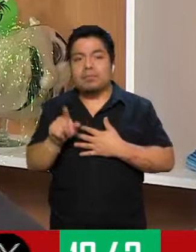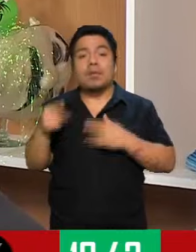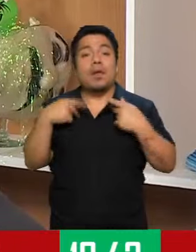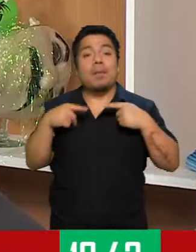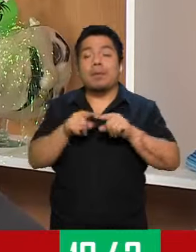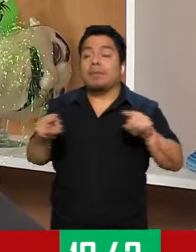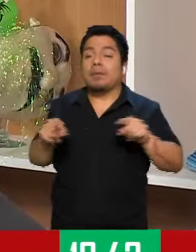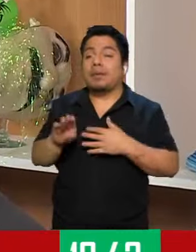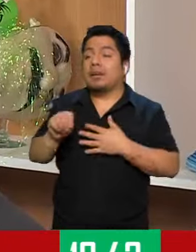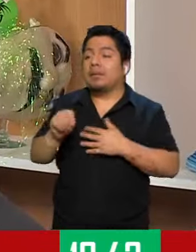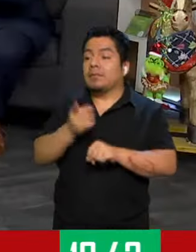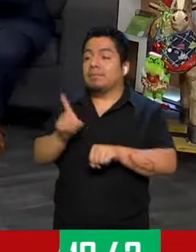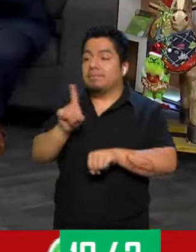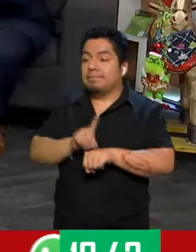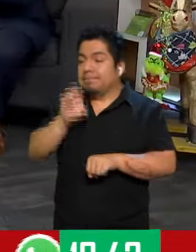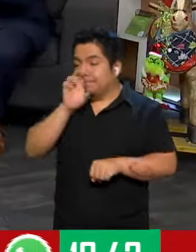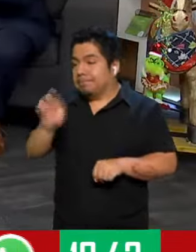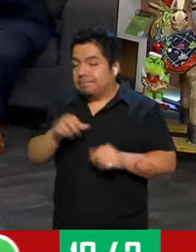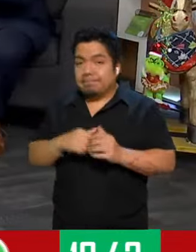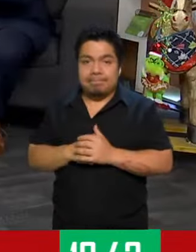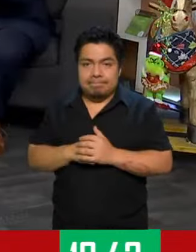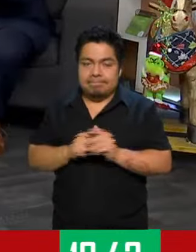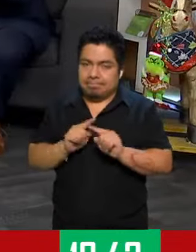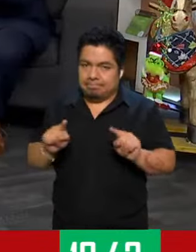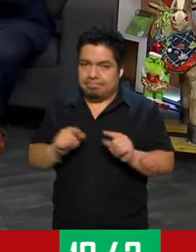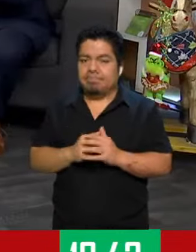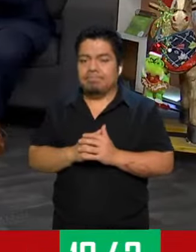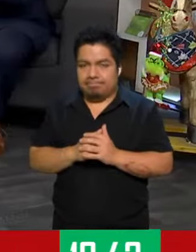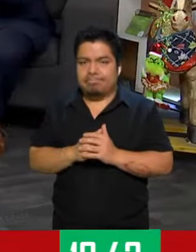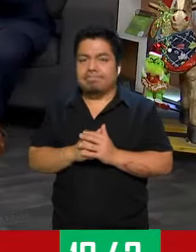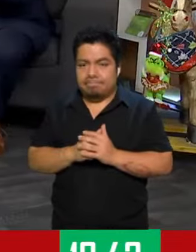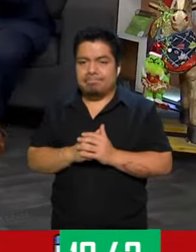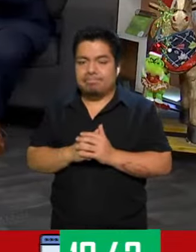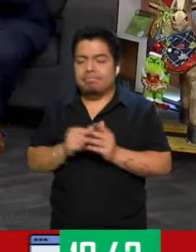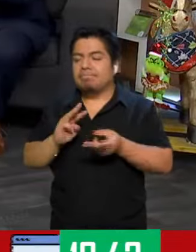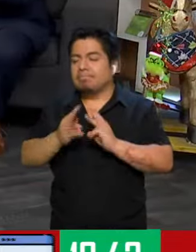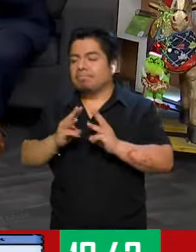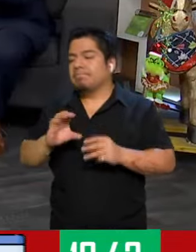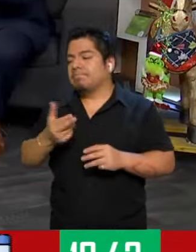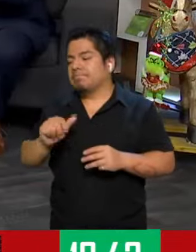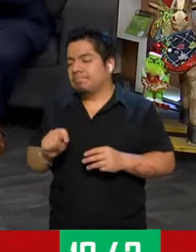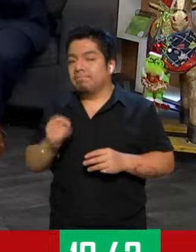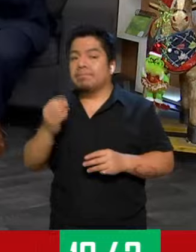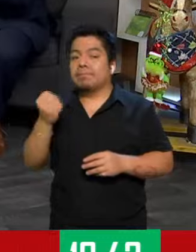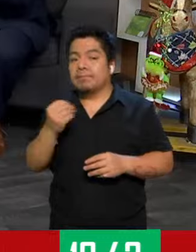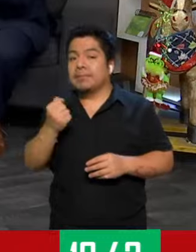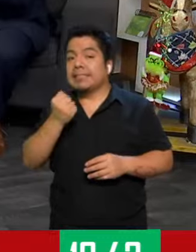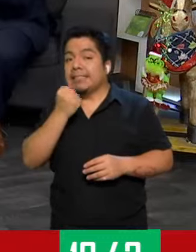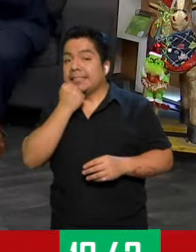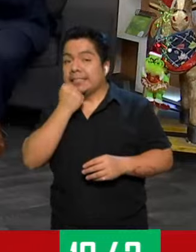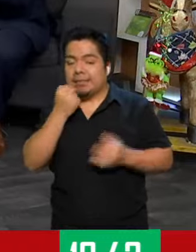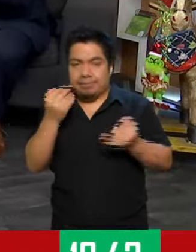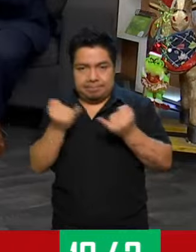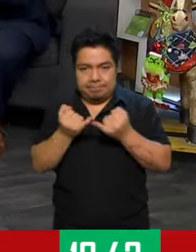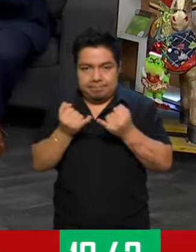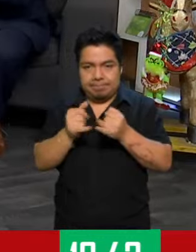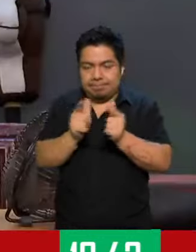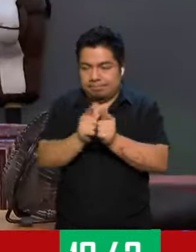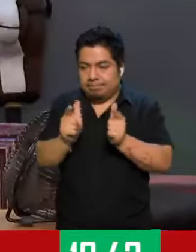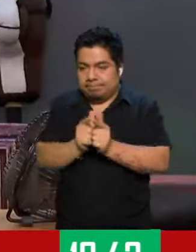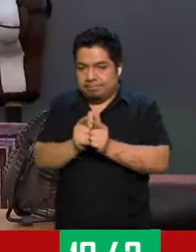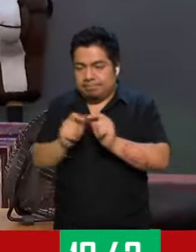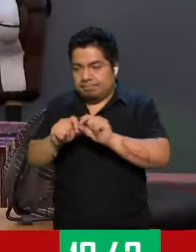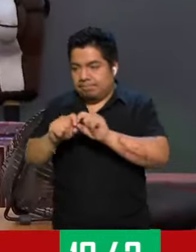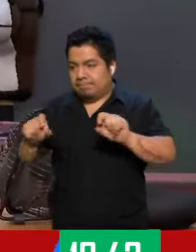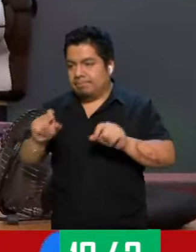público tiene 9 días para contestar. Okay. Y si no, además, este chat en 9 segundos podemos protegen, por ejemplo, al grupo tachando